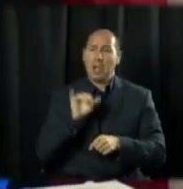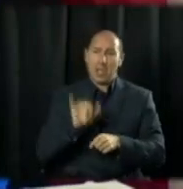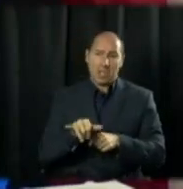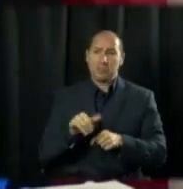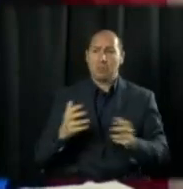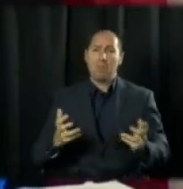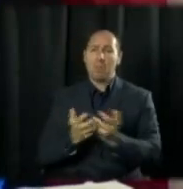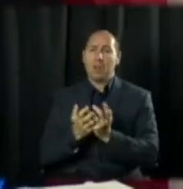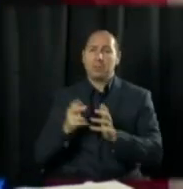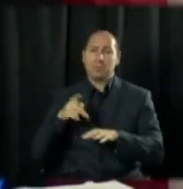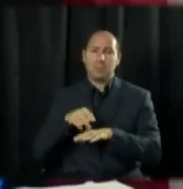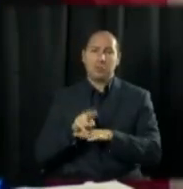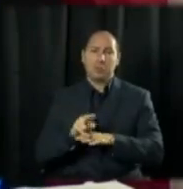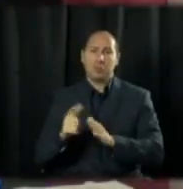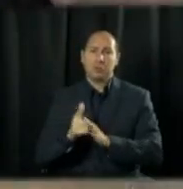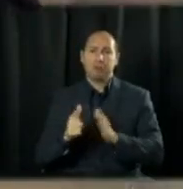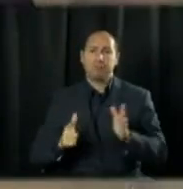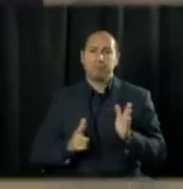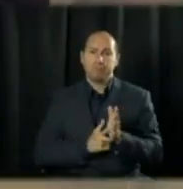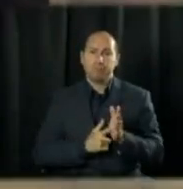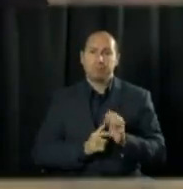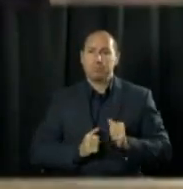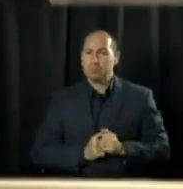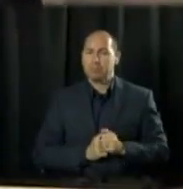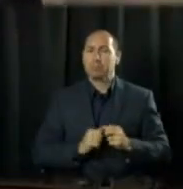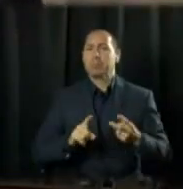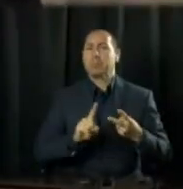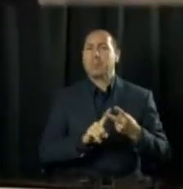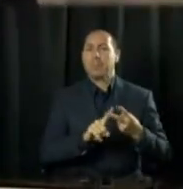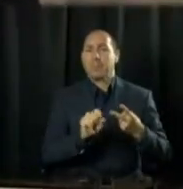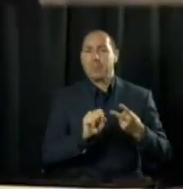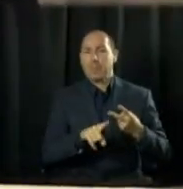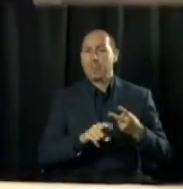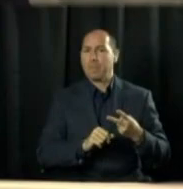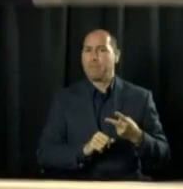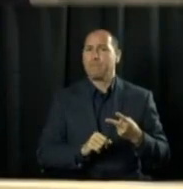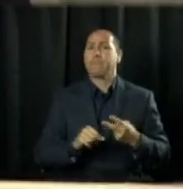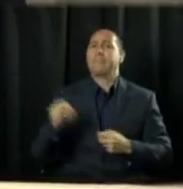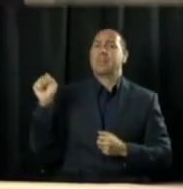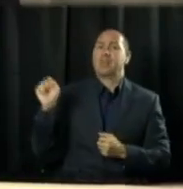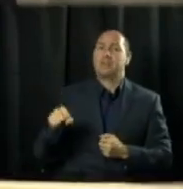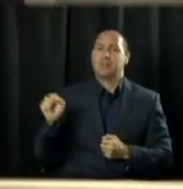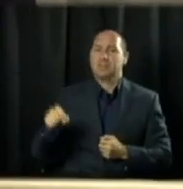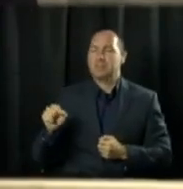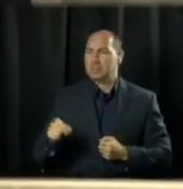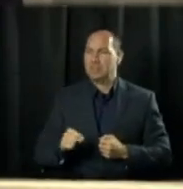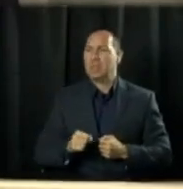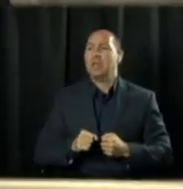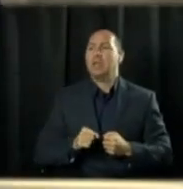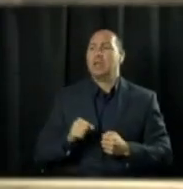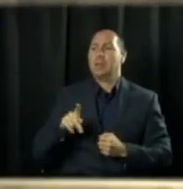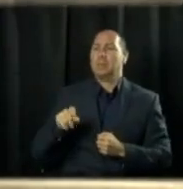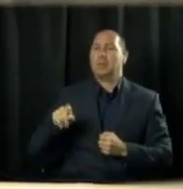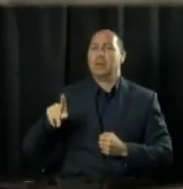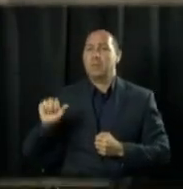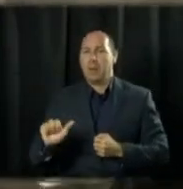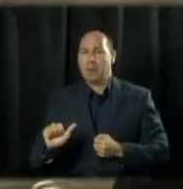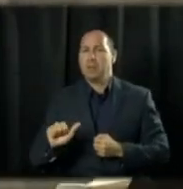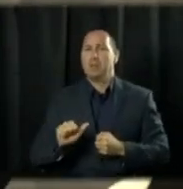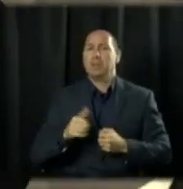de Puerto Rico. La segunda pregunta, si hay un proceso en estos momentos